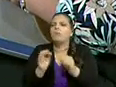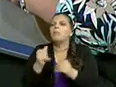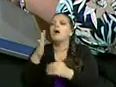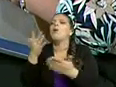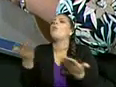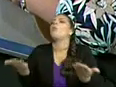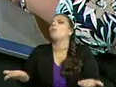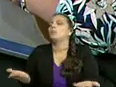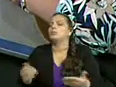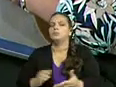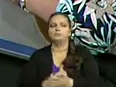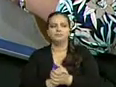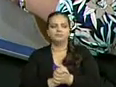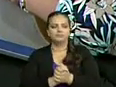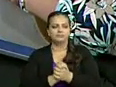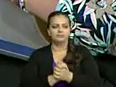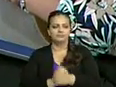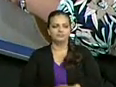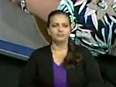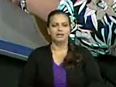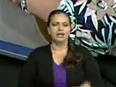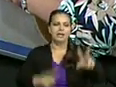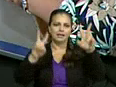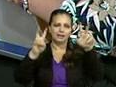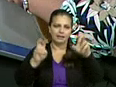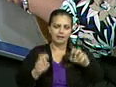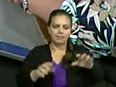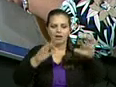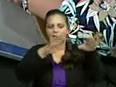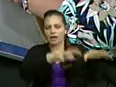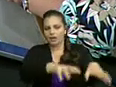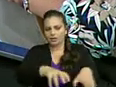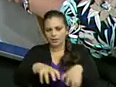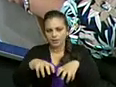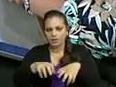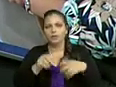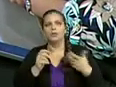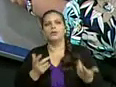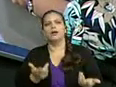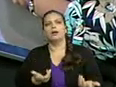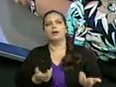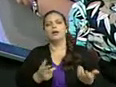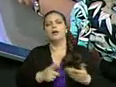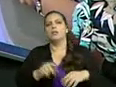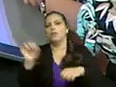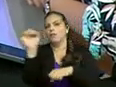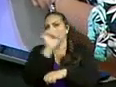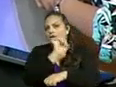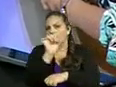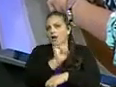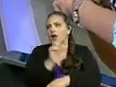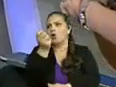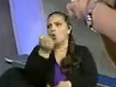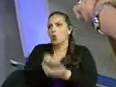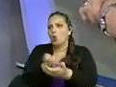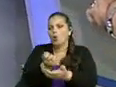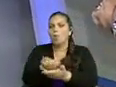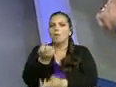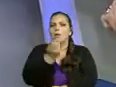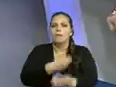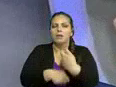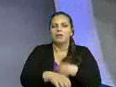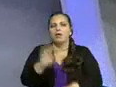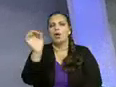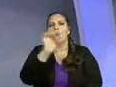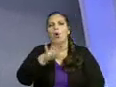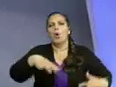algunos sectores sensibles, como es el sector agrícola, como son los sectores automotrices, así tenemos el sector textil